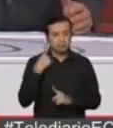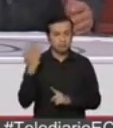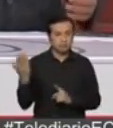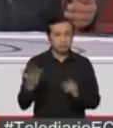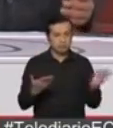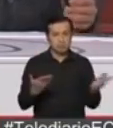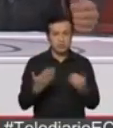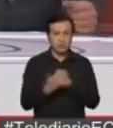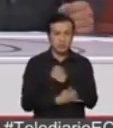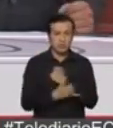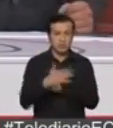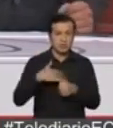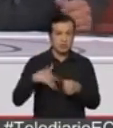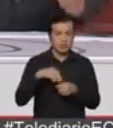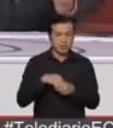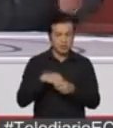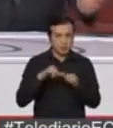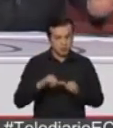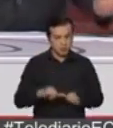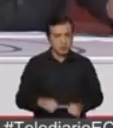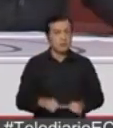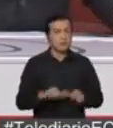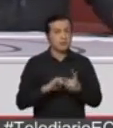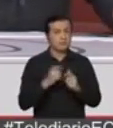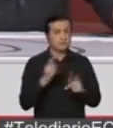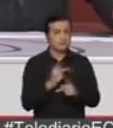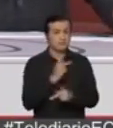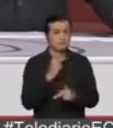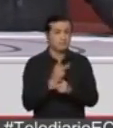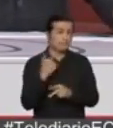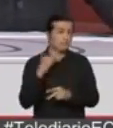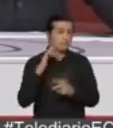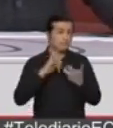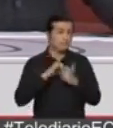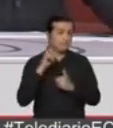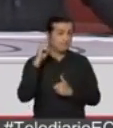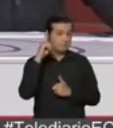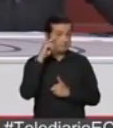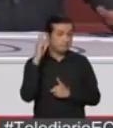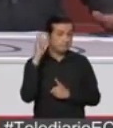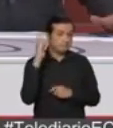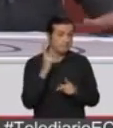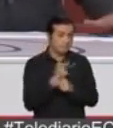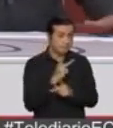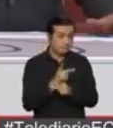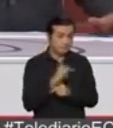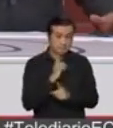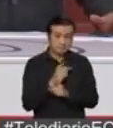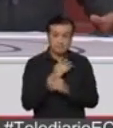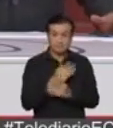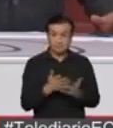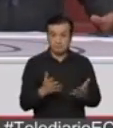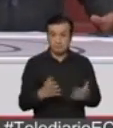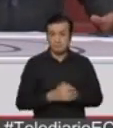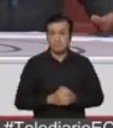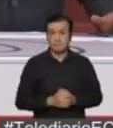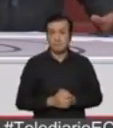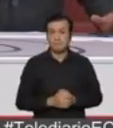otros países hacia nuestro mercado, para evitar este tipo de inconvenientes y de amenazas también frente al coronavirus.